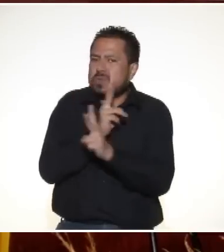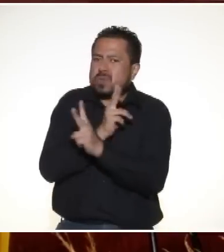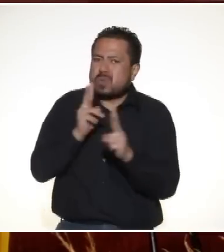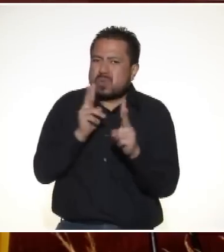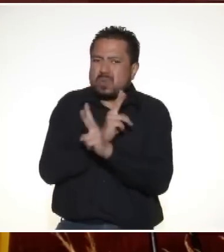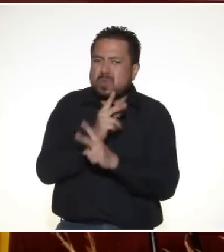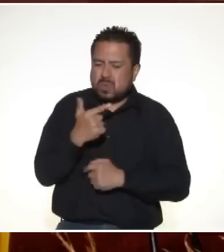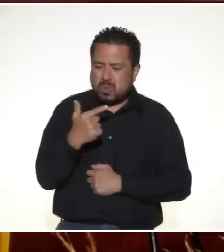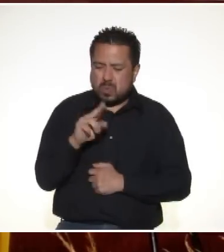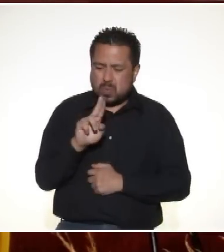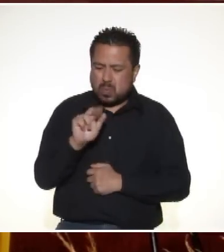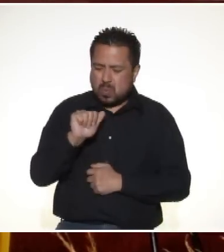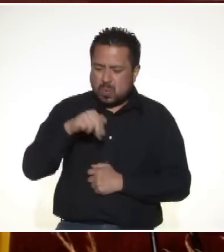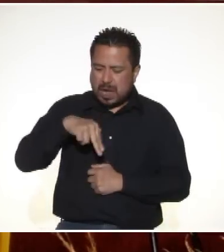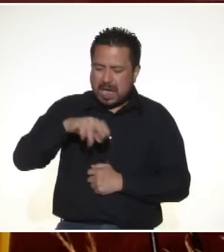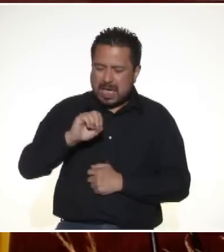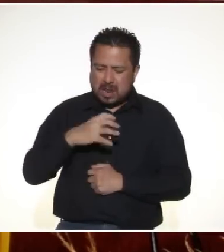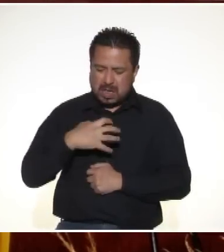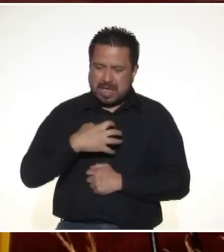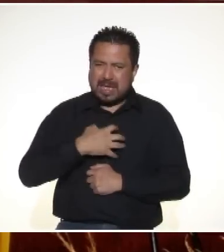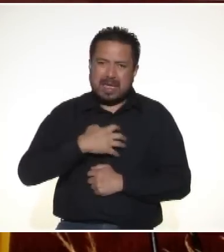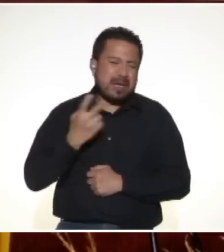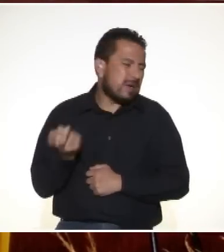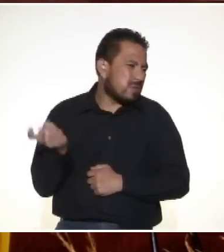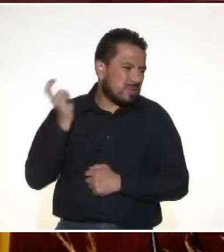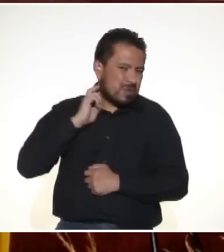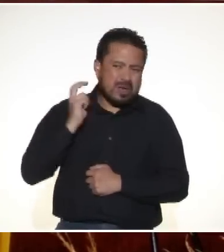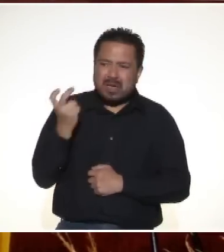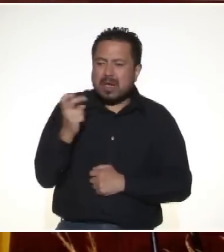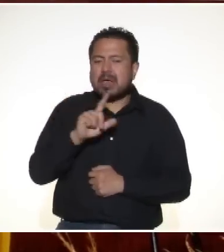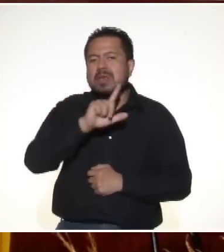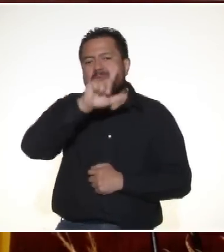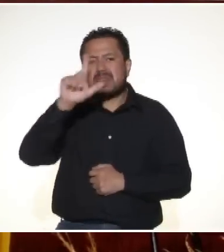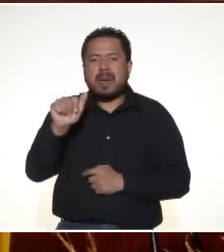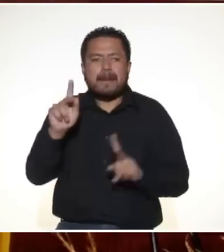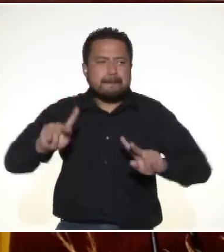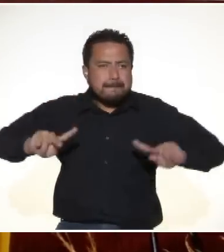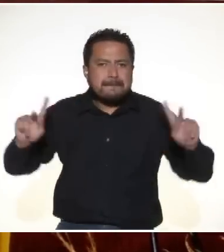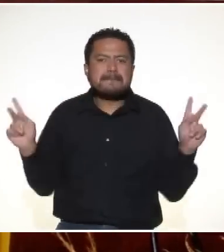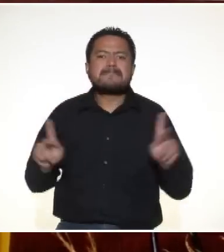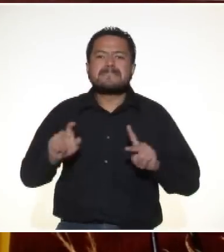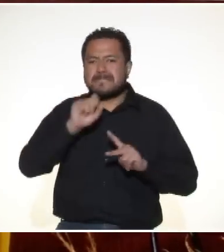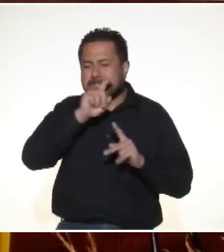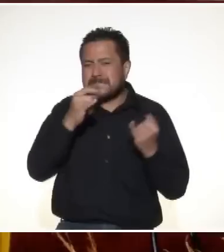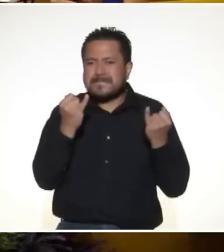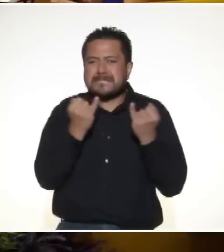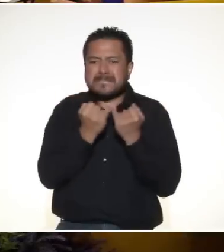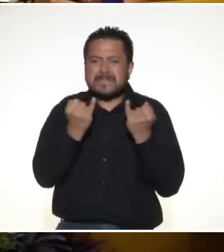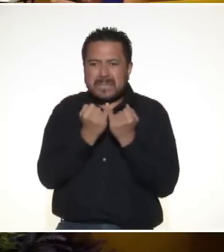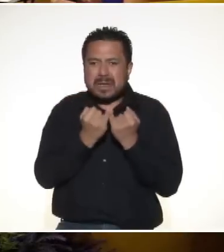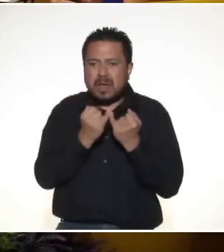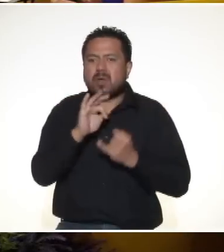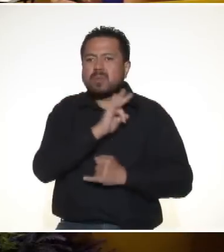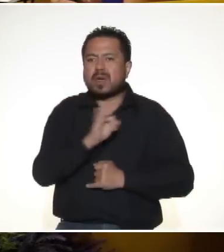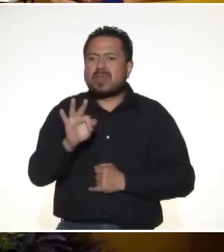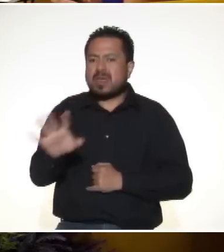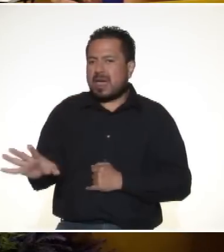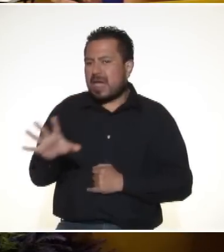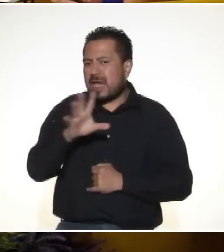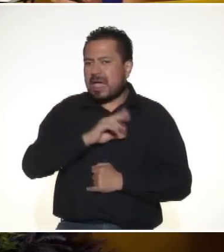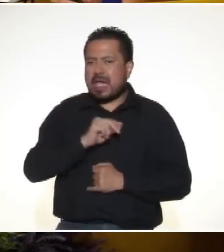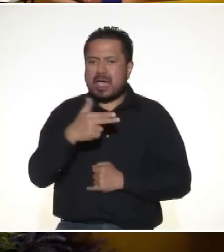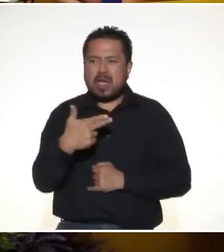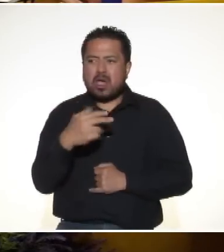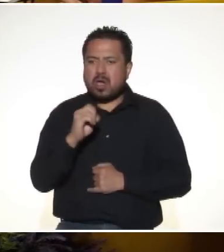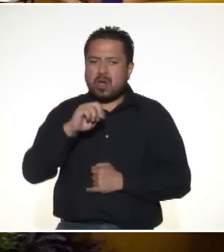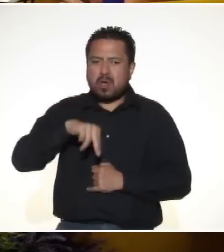llama excremento de murciélagos, como puede pasar con pájaros también en un lugar muy encerrado de palomas, te puedes infectar por un hongo en los